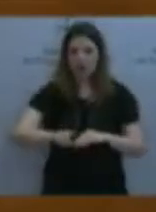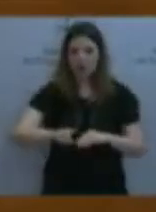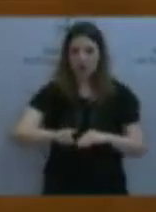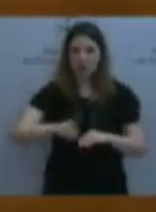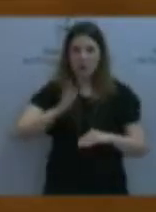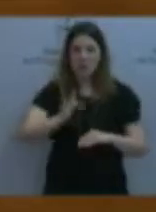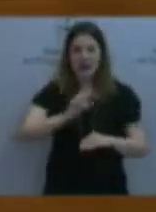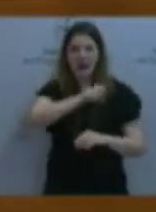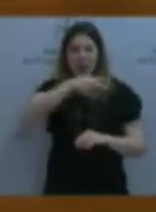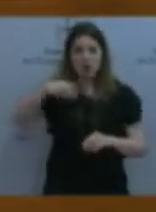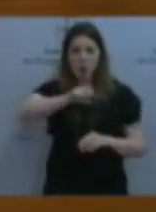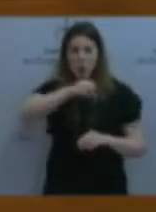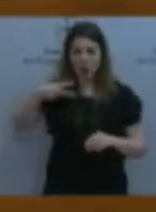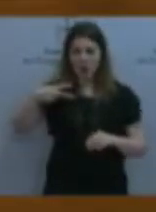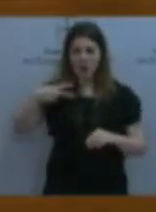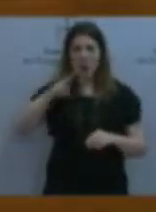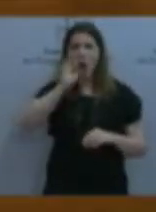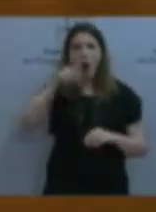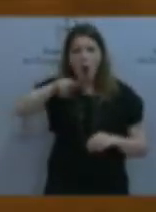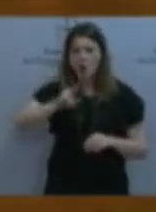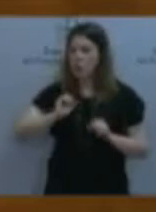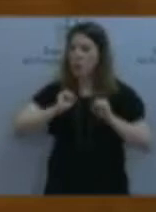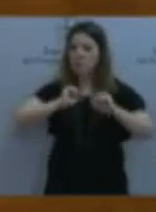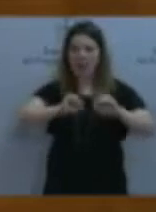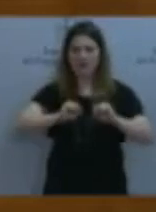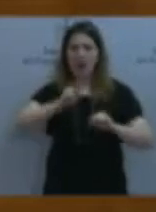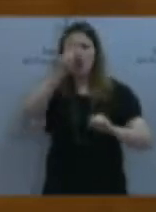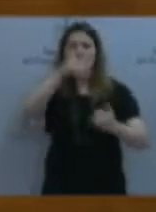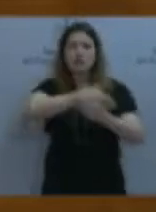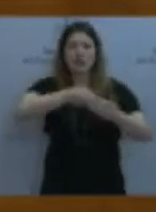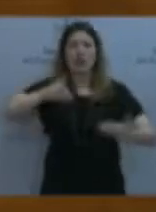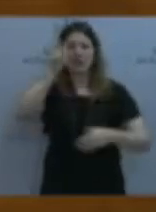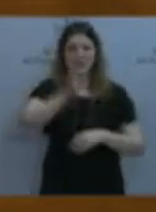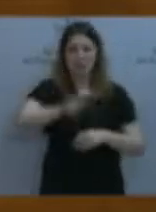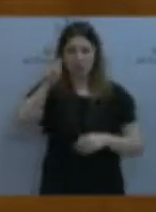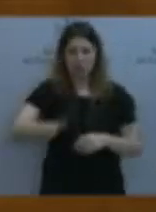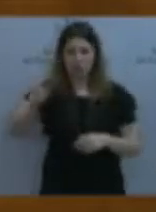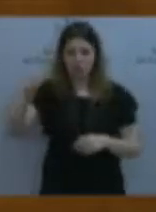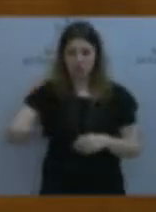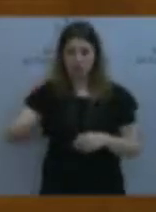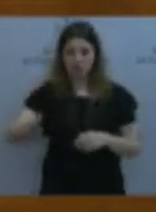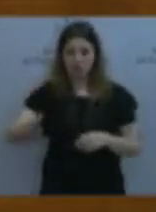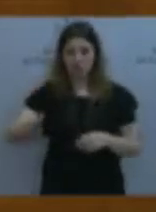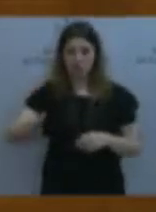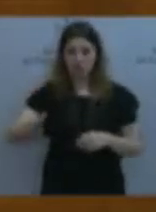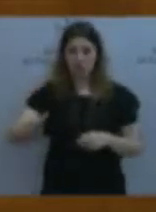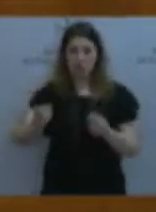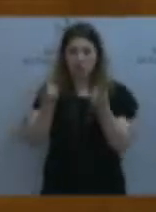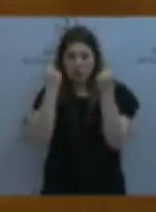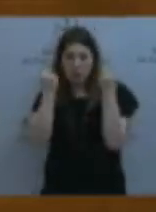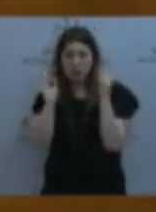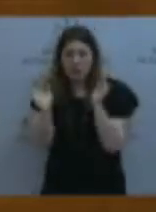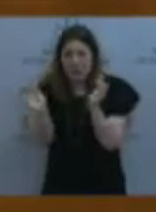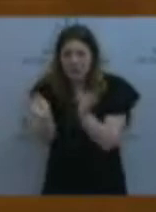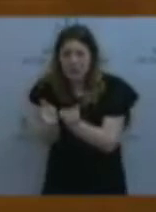Unidas. 2 millones de personas hacinadas, que además son objetivos en